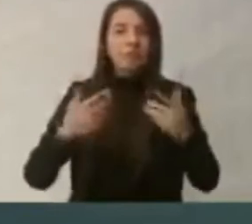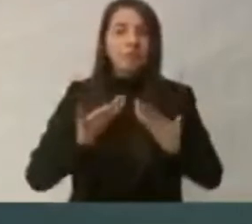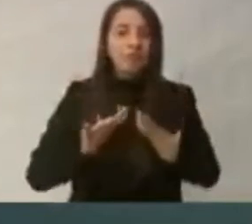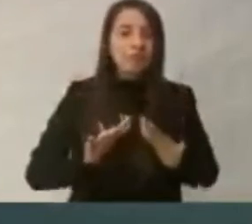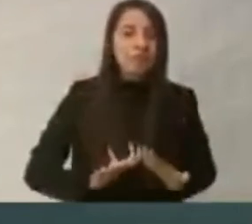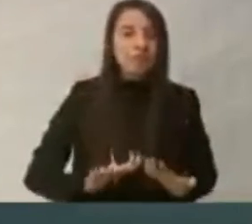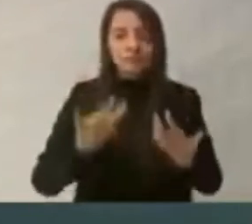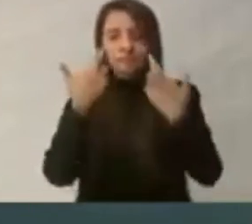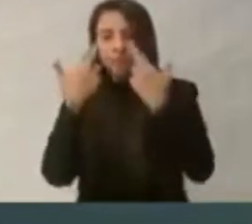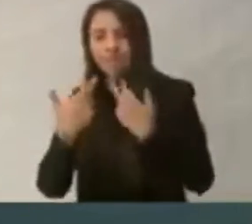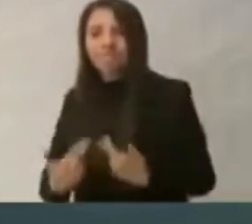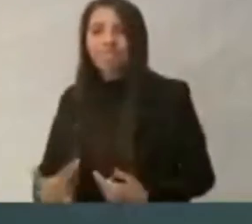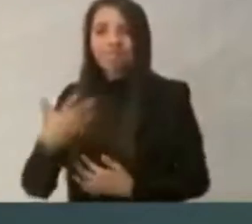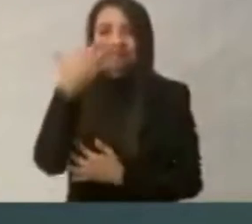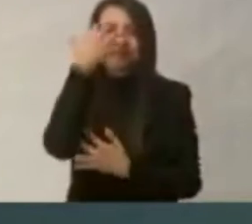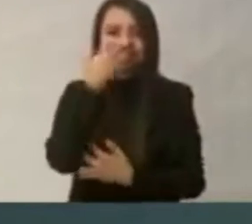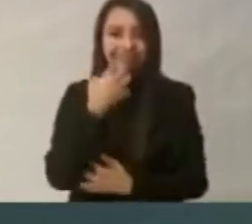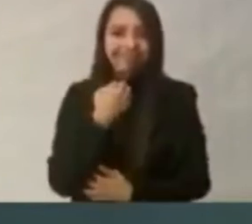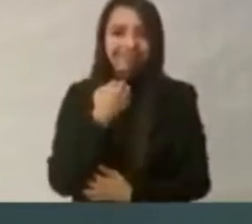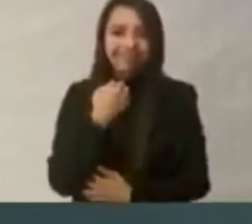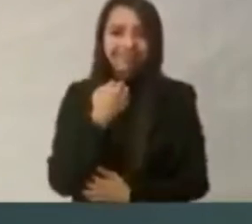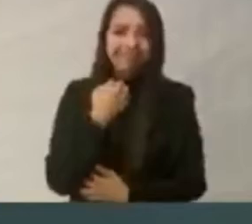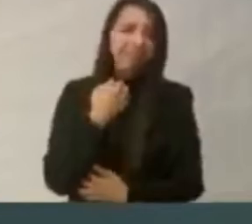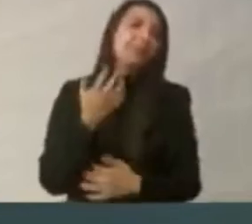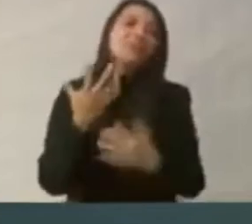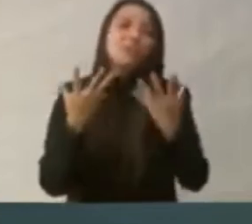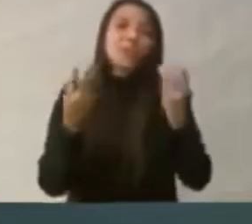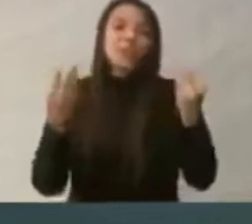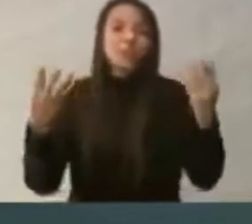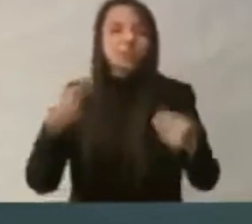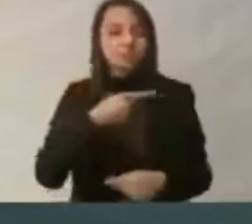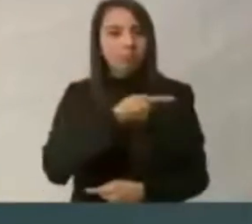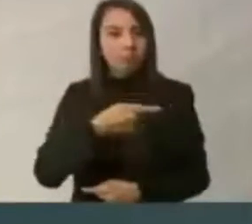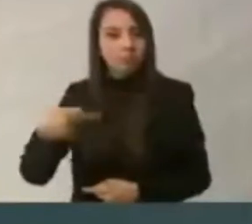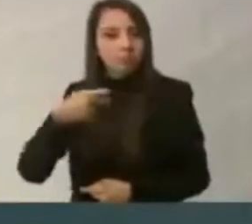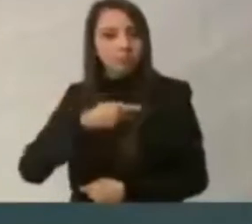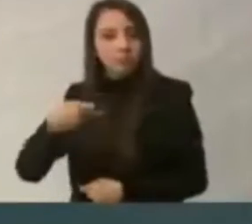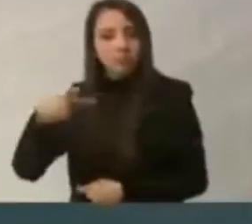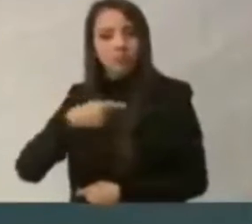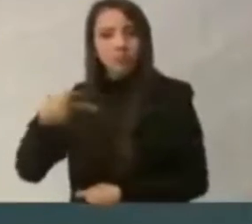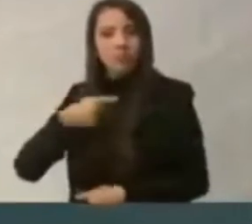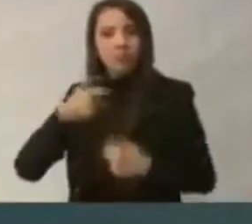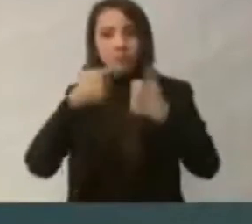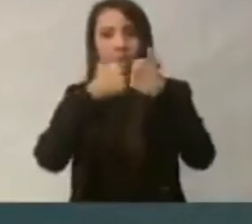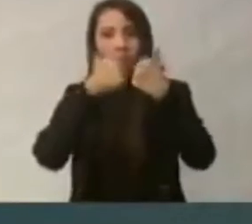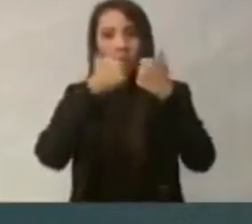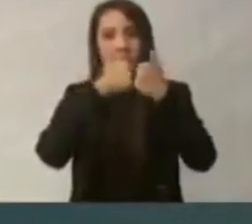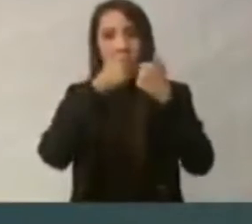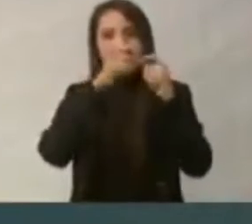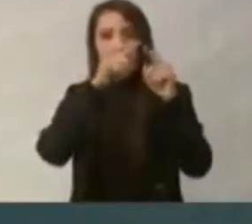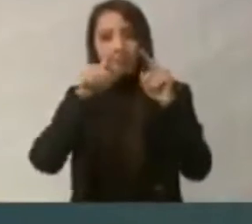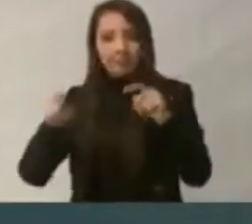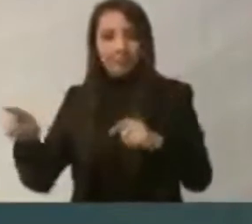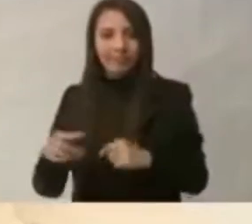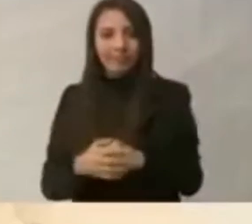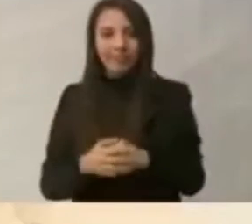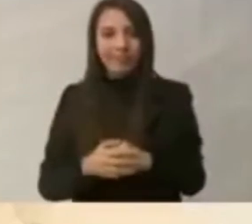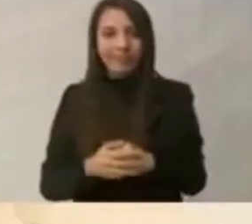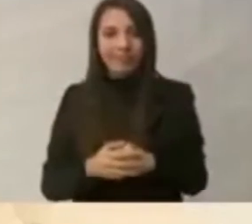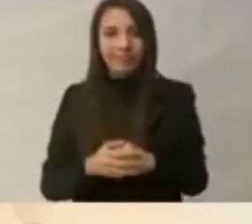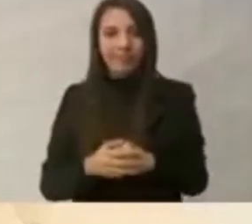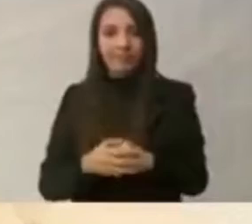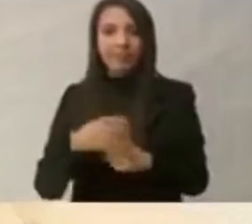también había mucha pobreza en la frontera, en la nueva frontera,